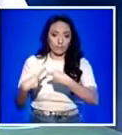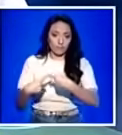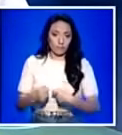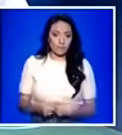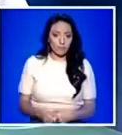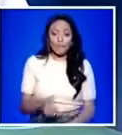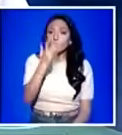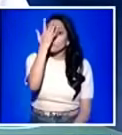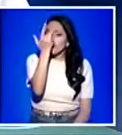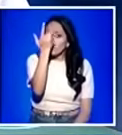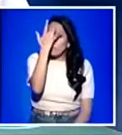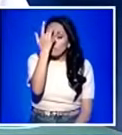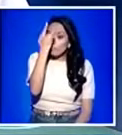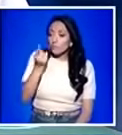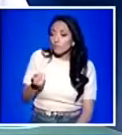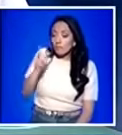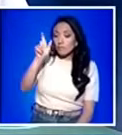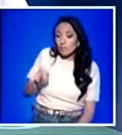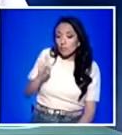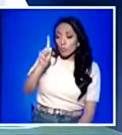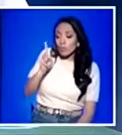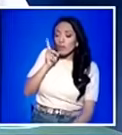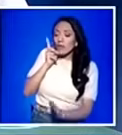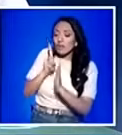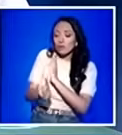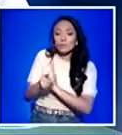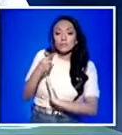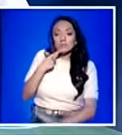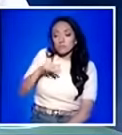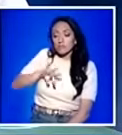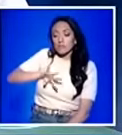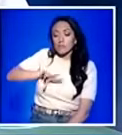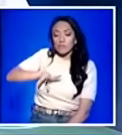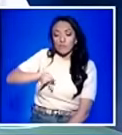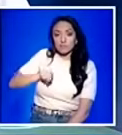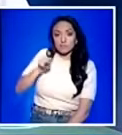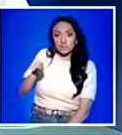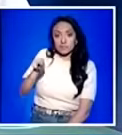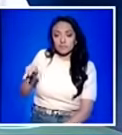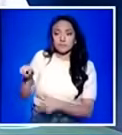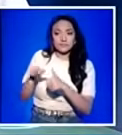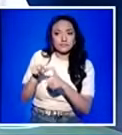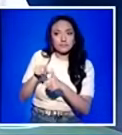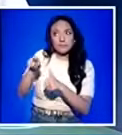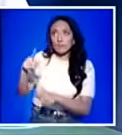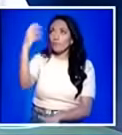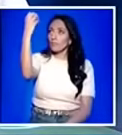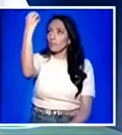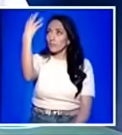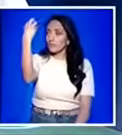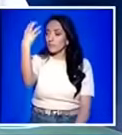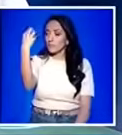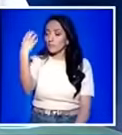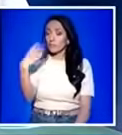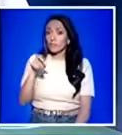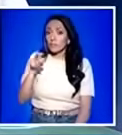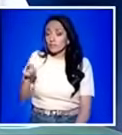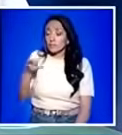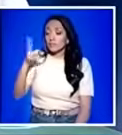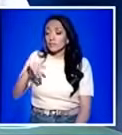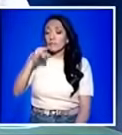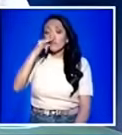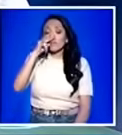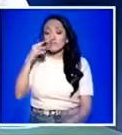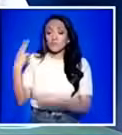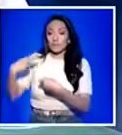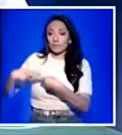Esto ocurre tras la denuncia que existe un grupo delictivo que opera en los semáforos. Incluso estarían participando